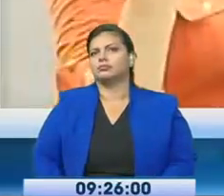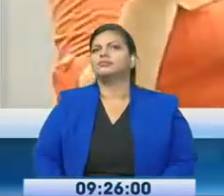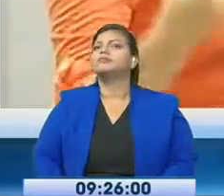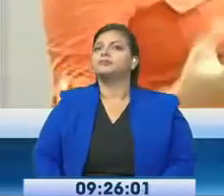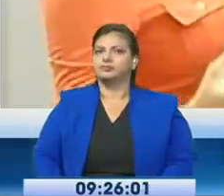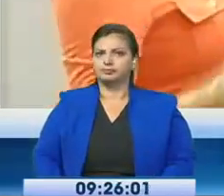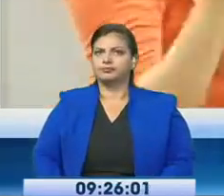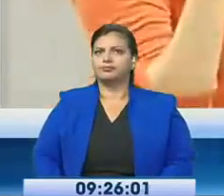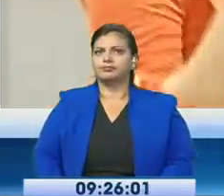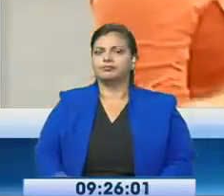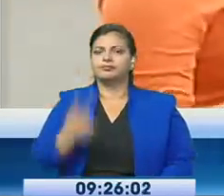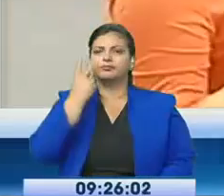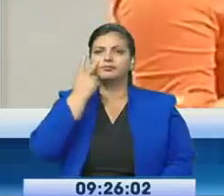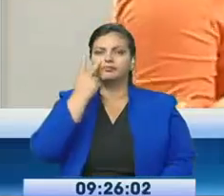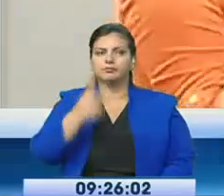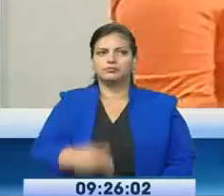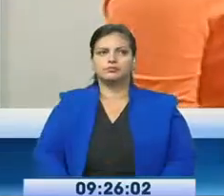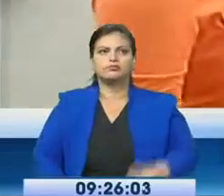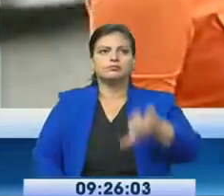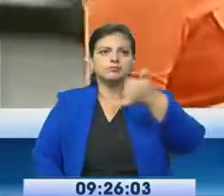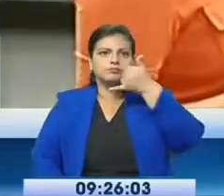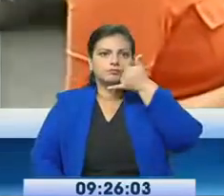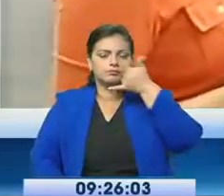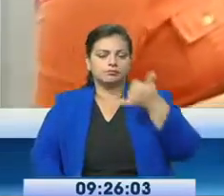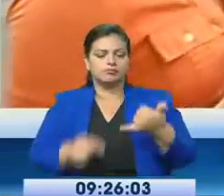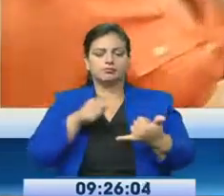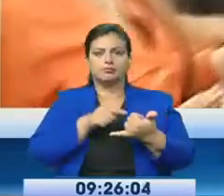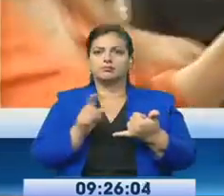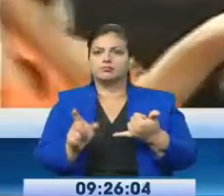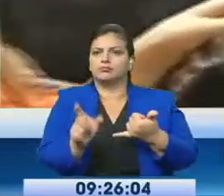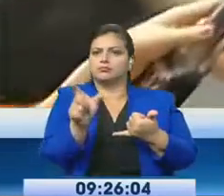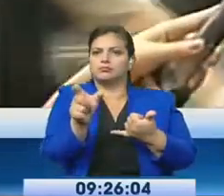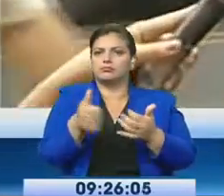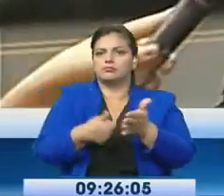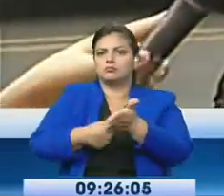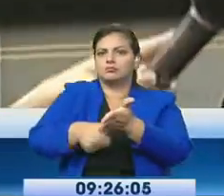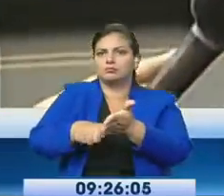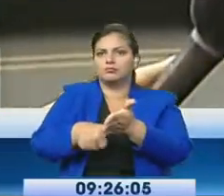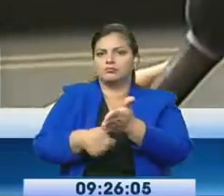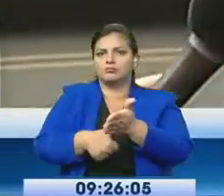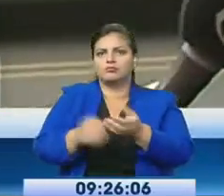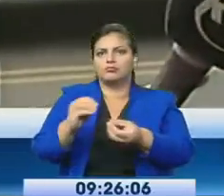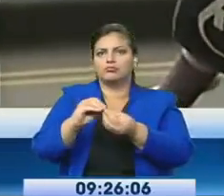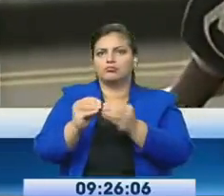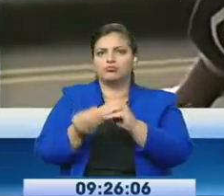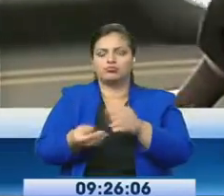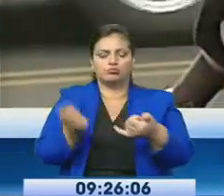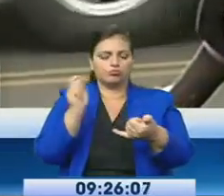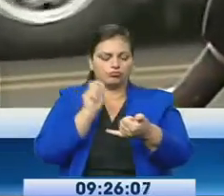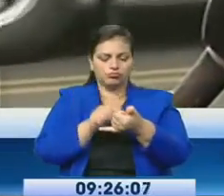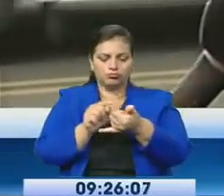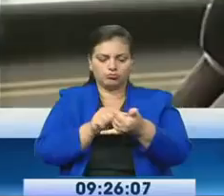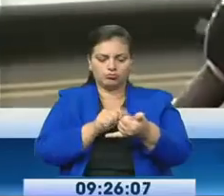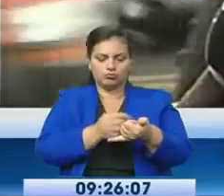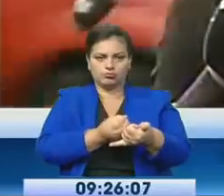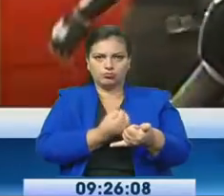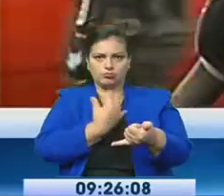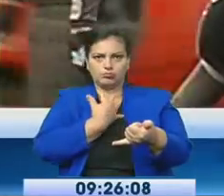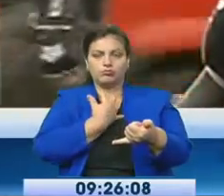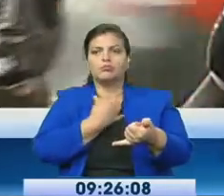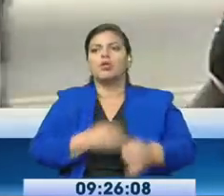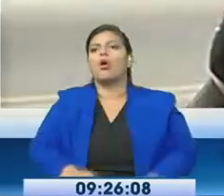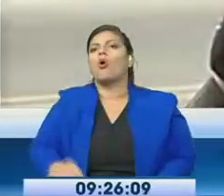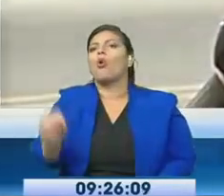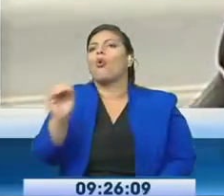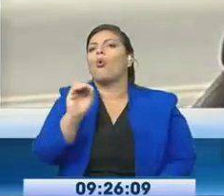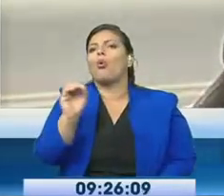y también el de la placa del vehículo. ¿Para qué? Para comprobar si no tiene alguna causa pendiente